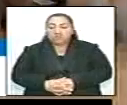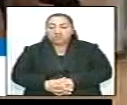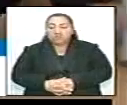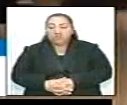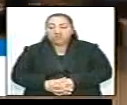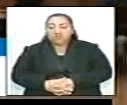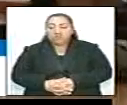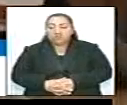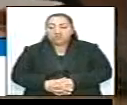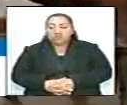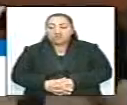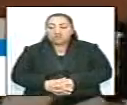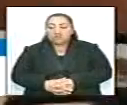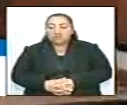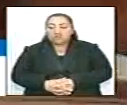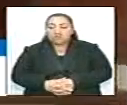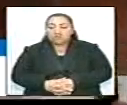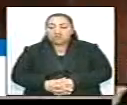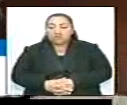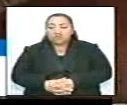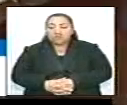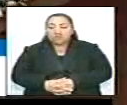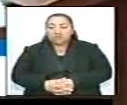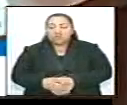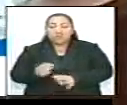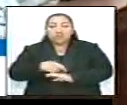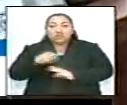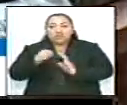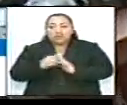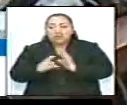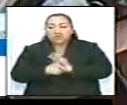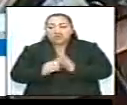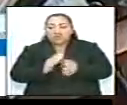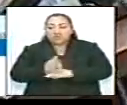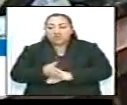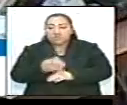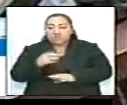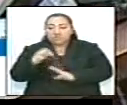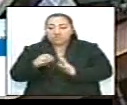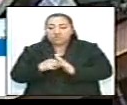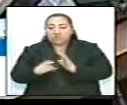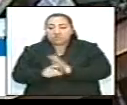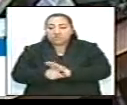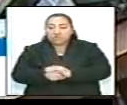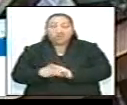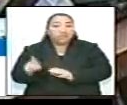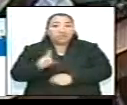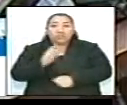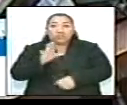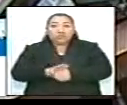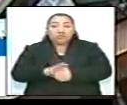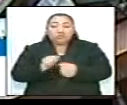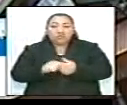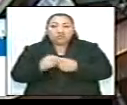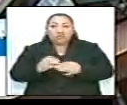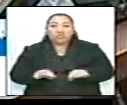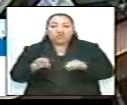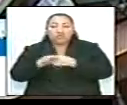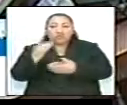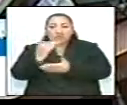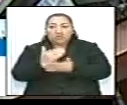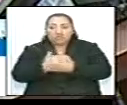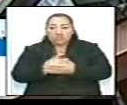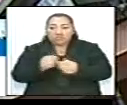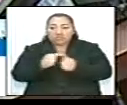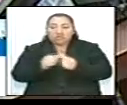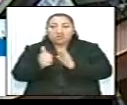posteriores. Artículo 29 del proyecto de ley ingresados. Los proyectos de ley que no cumplan con los requisitos establecidos